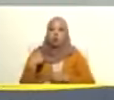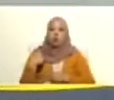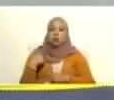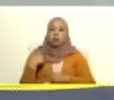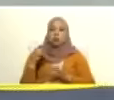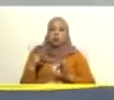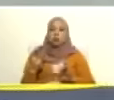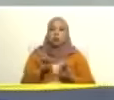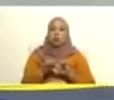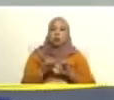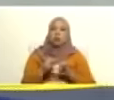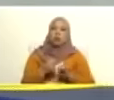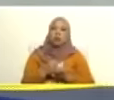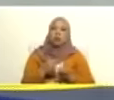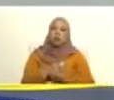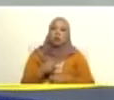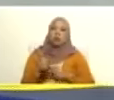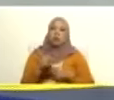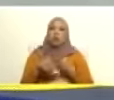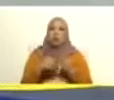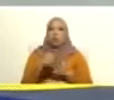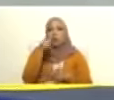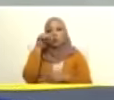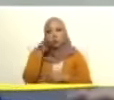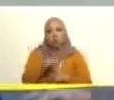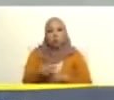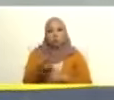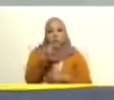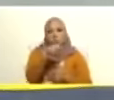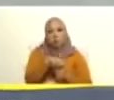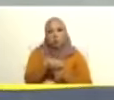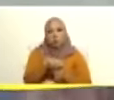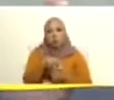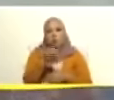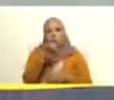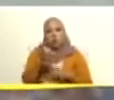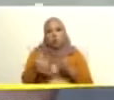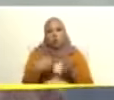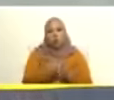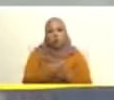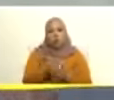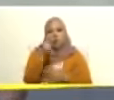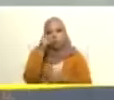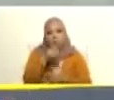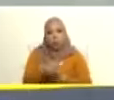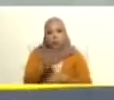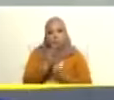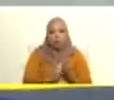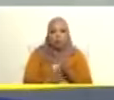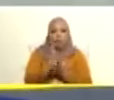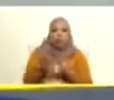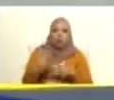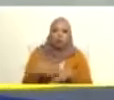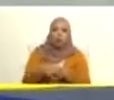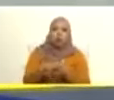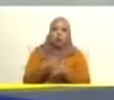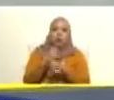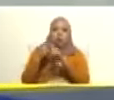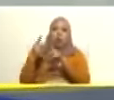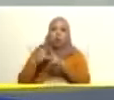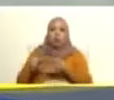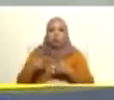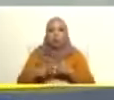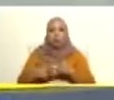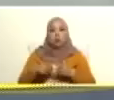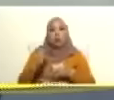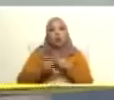específicos en la red de carreteras nacionales, con la instalación de puestos avanzados integrales multidisciplinarios,